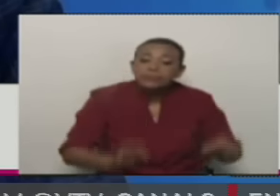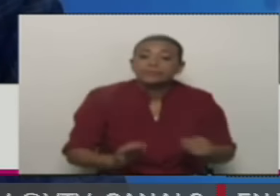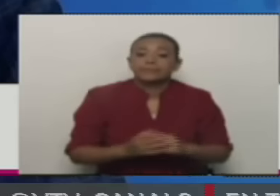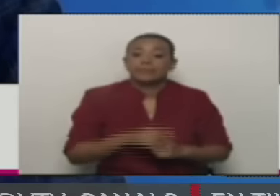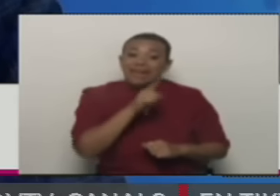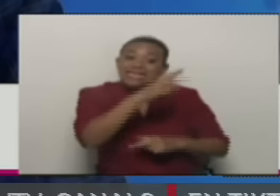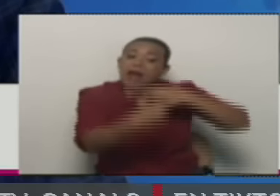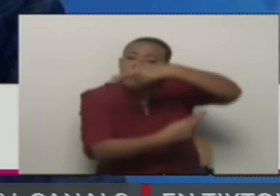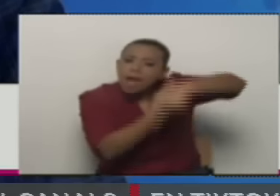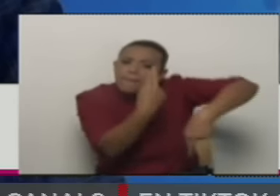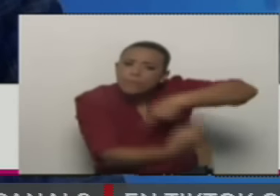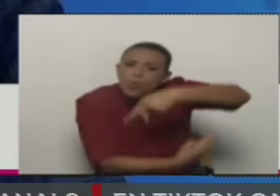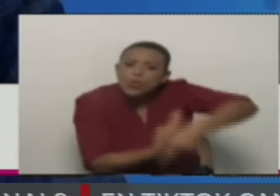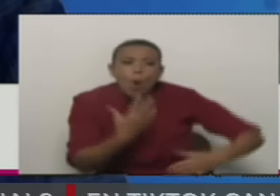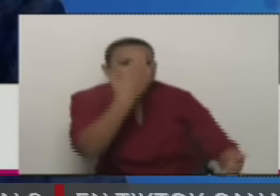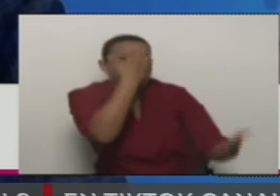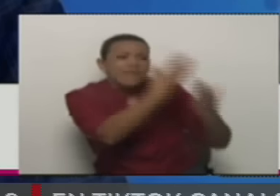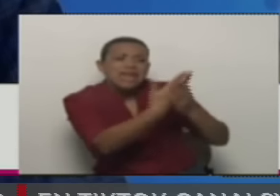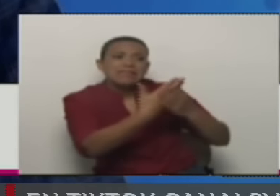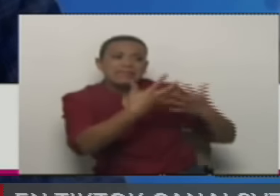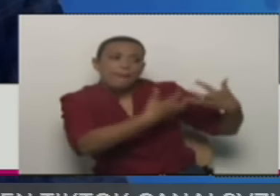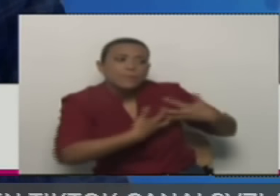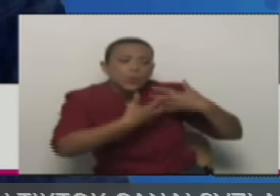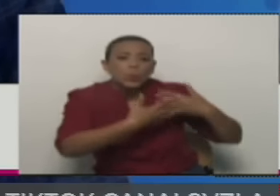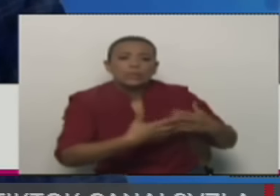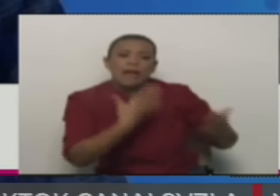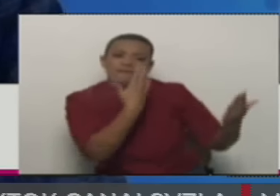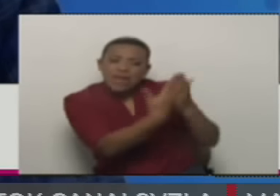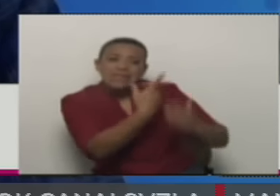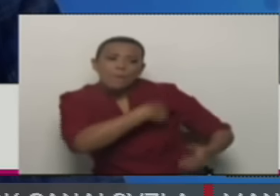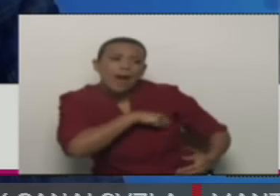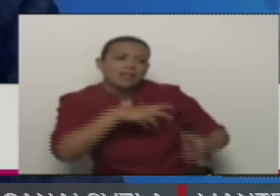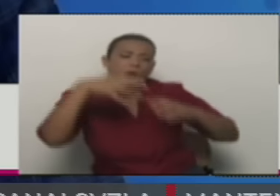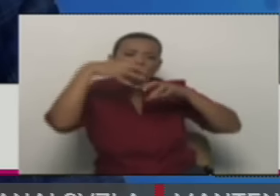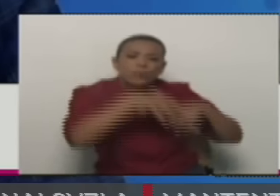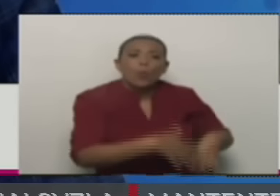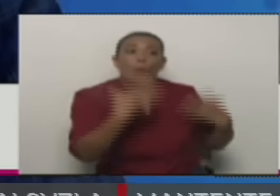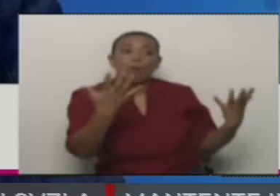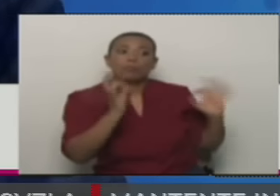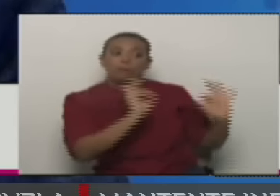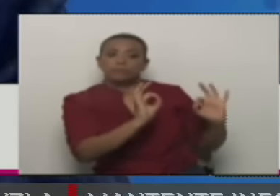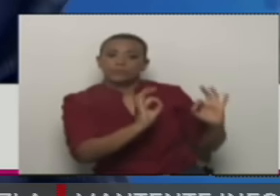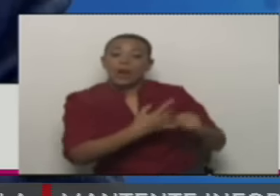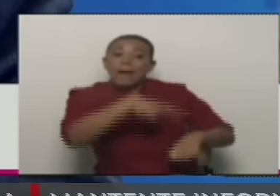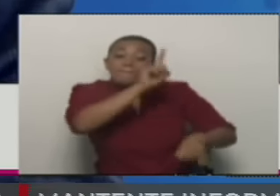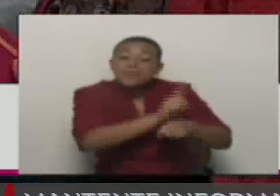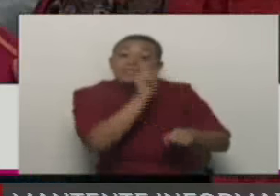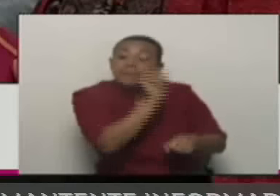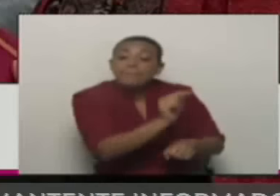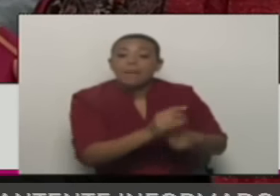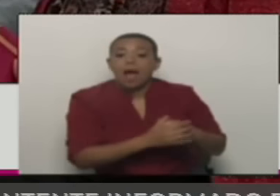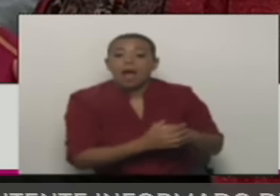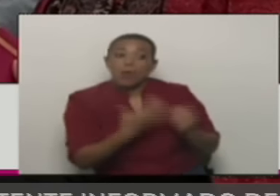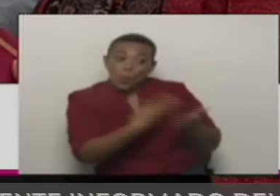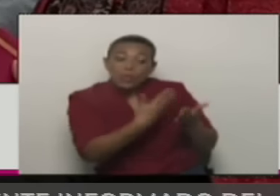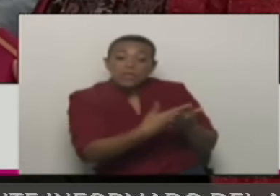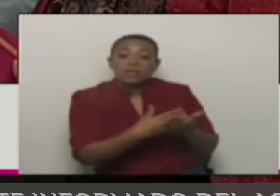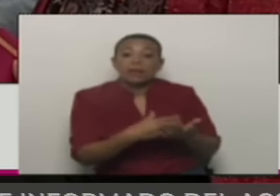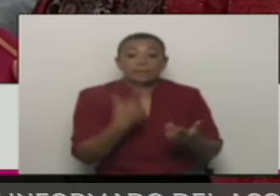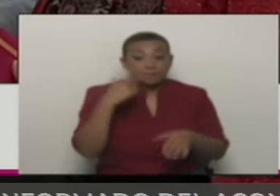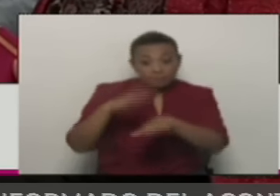Es revolución frente colonialismo imperialista. Esa es la contradicción principal, como diría Lenin,